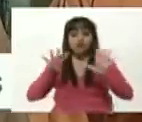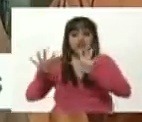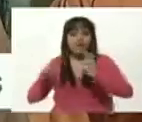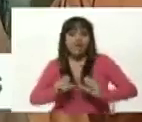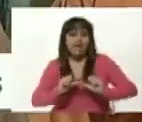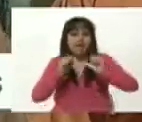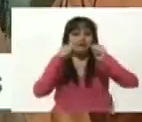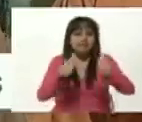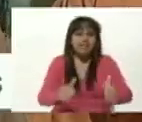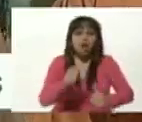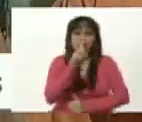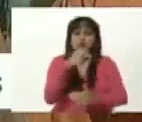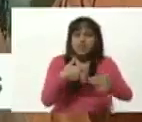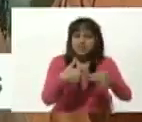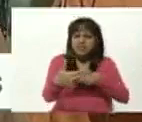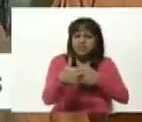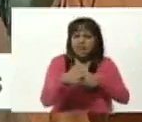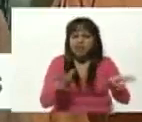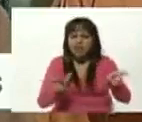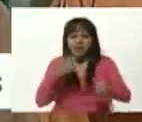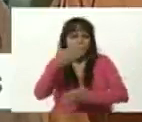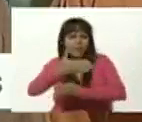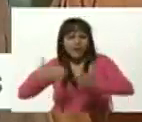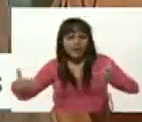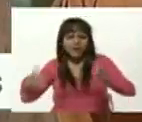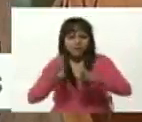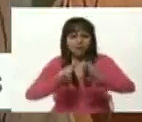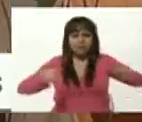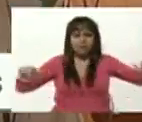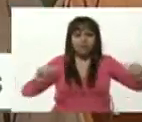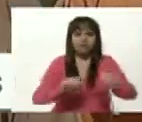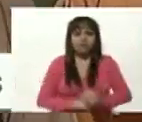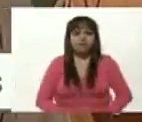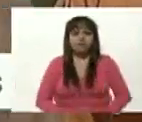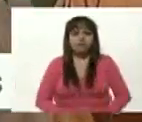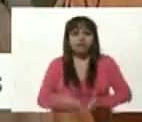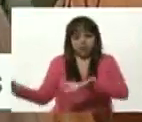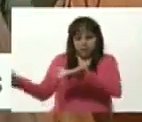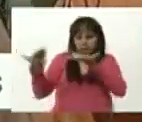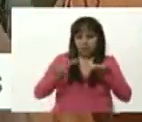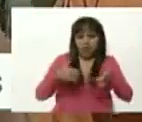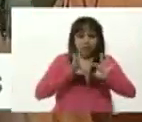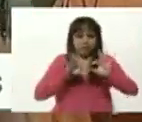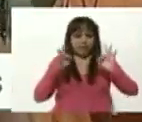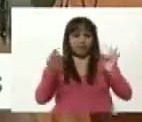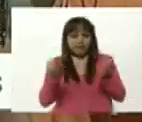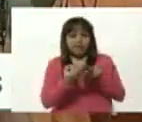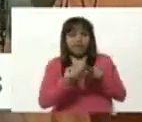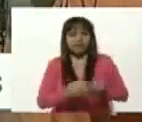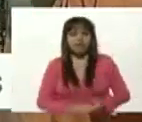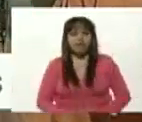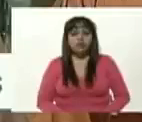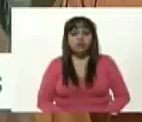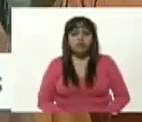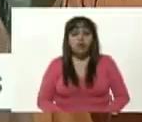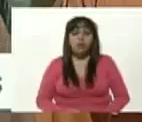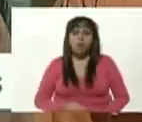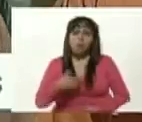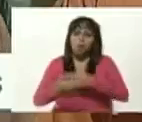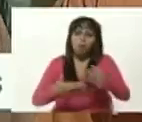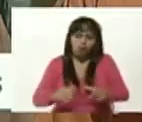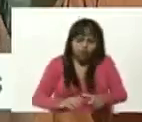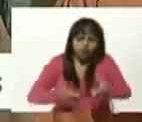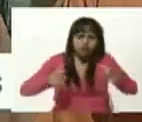una hectárea y media de terreno heredada por mi familia, y fuimos creciendo, ya tenemos